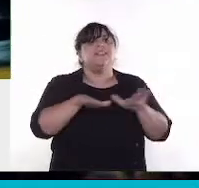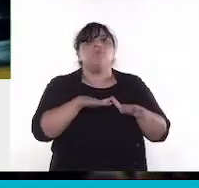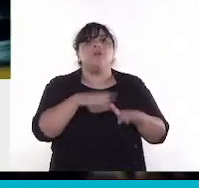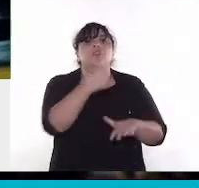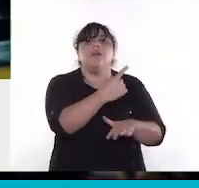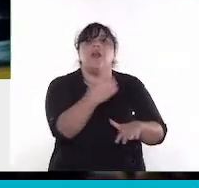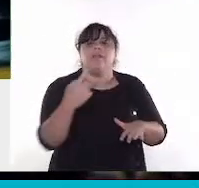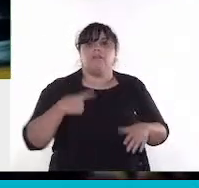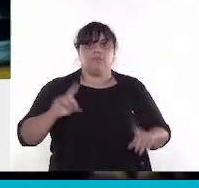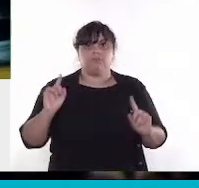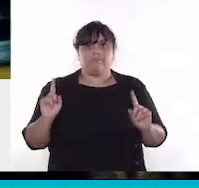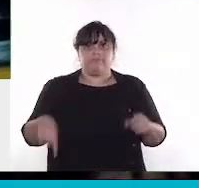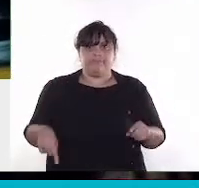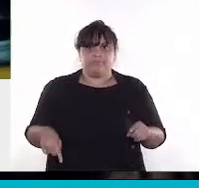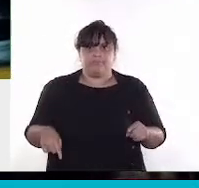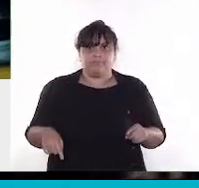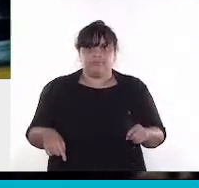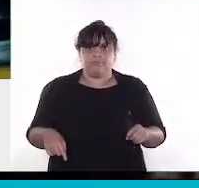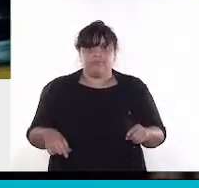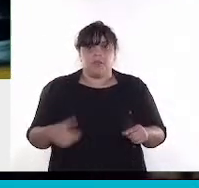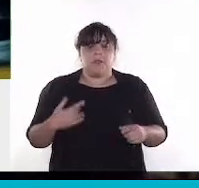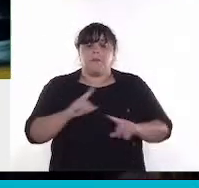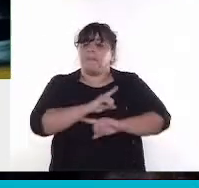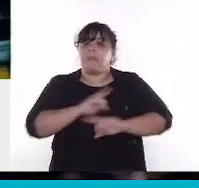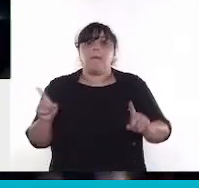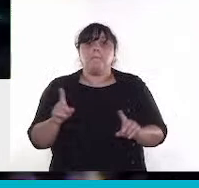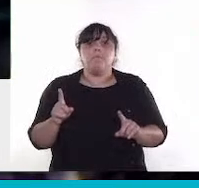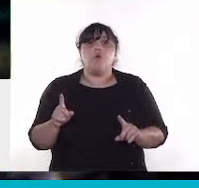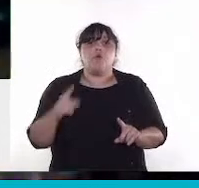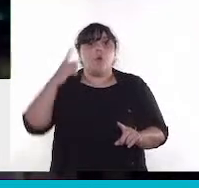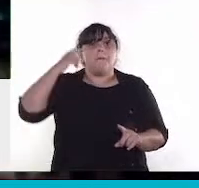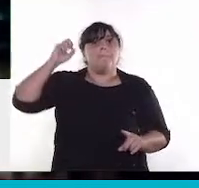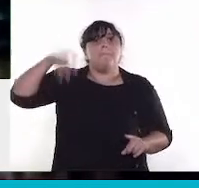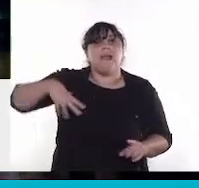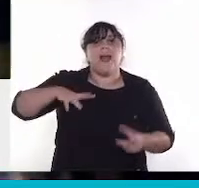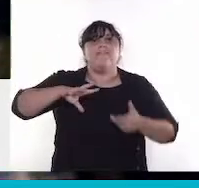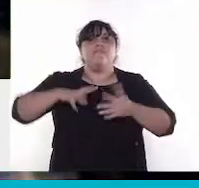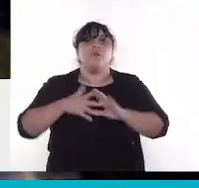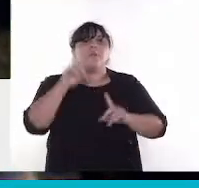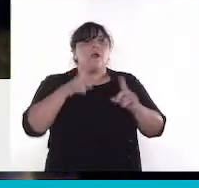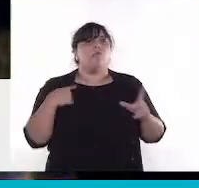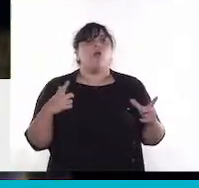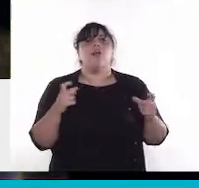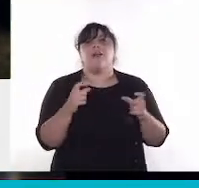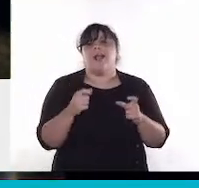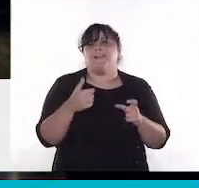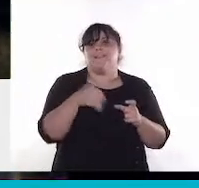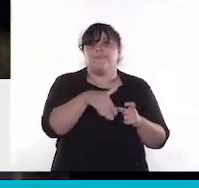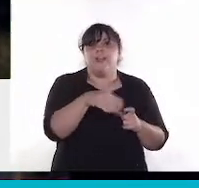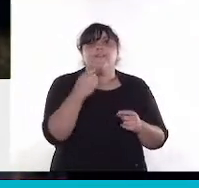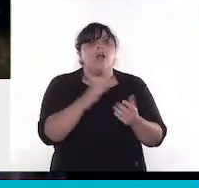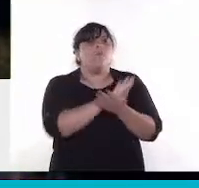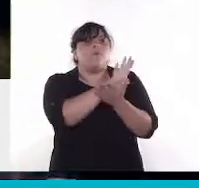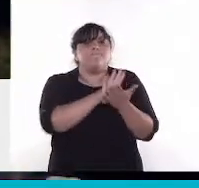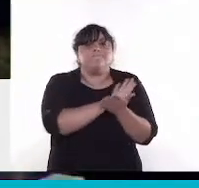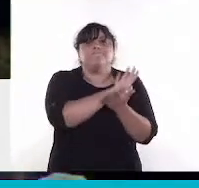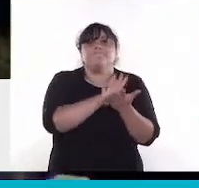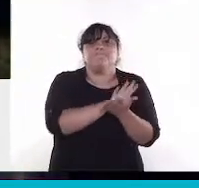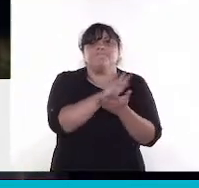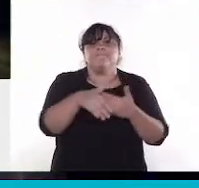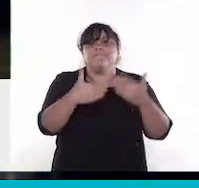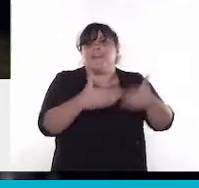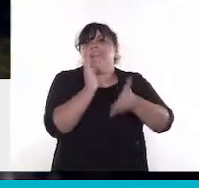pacientes. Tampoco sabemos cuál es el plan paliativo que se debiera estar llevando a cabo para poder revertir el daño que se ha